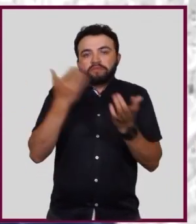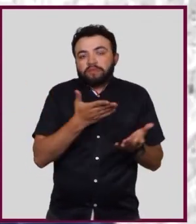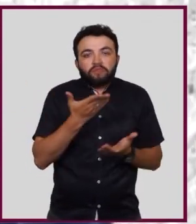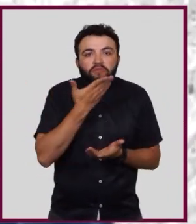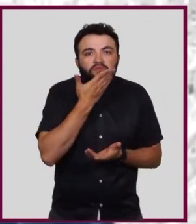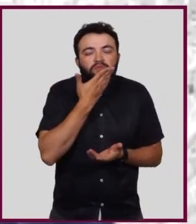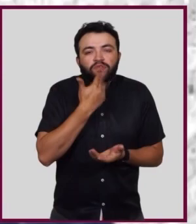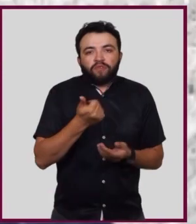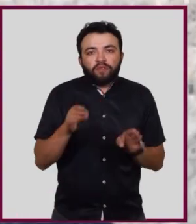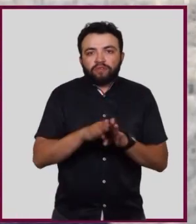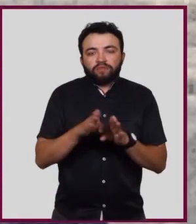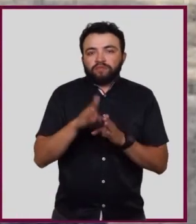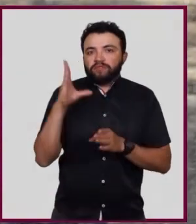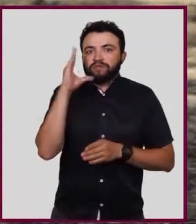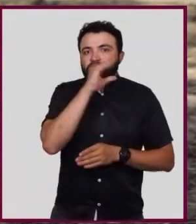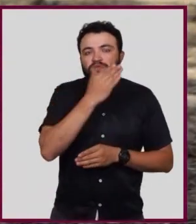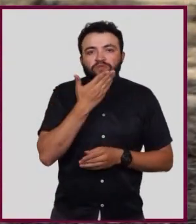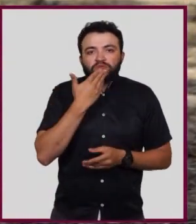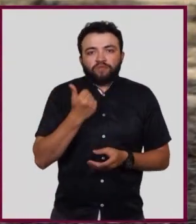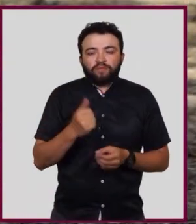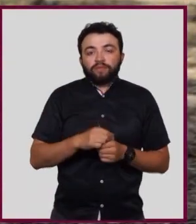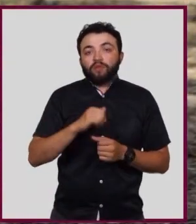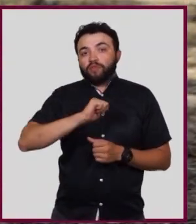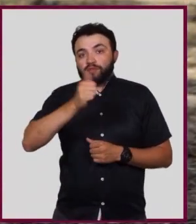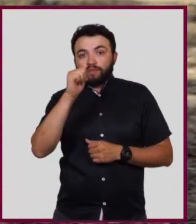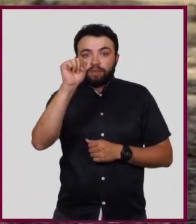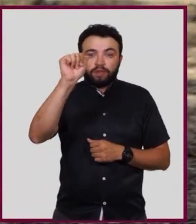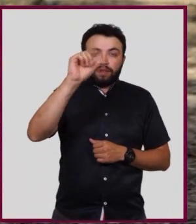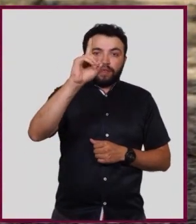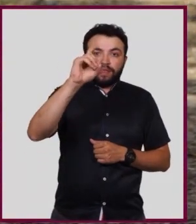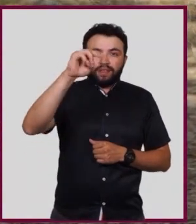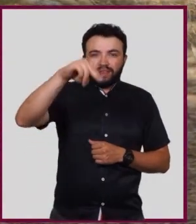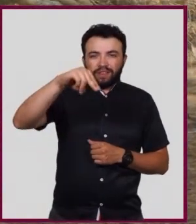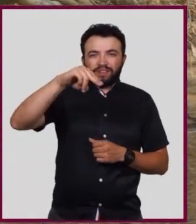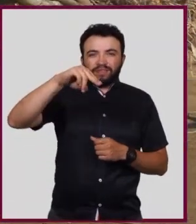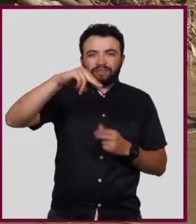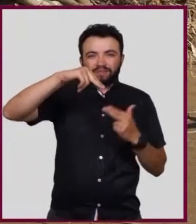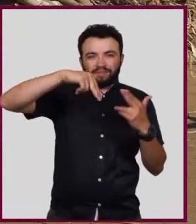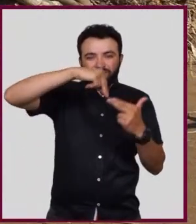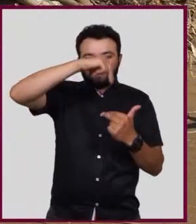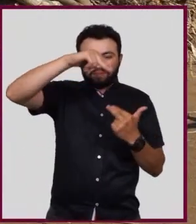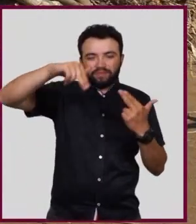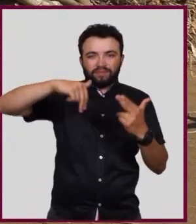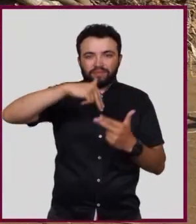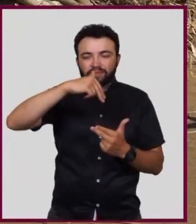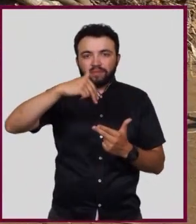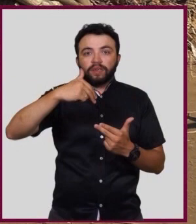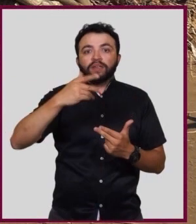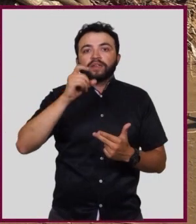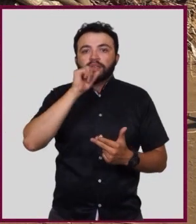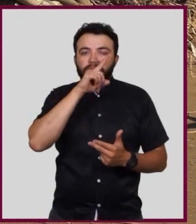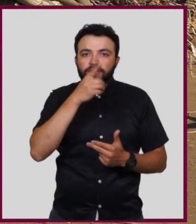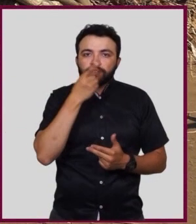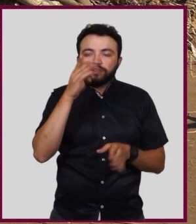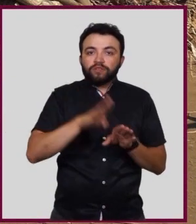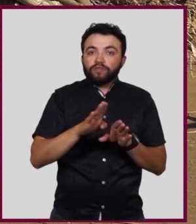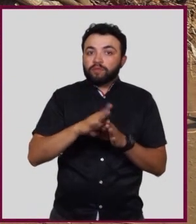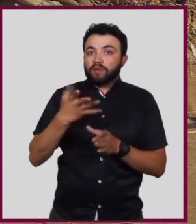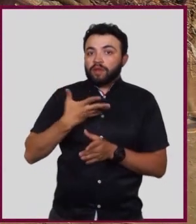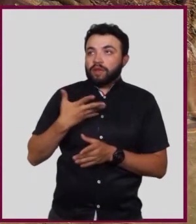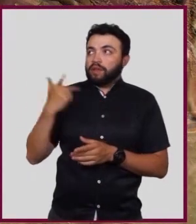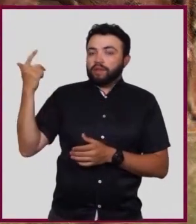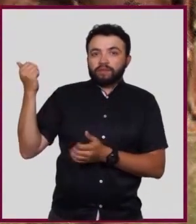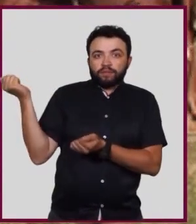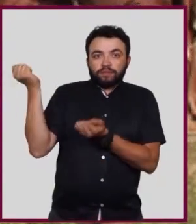artefactos africanos. Y el ADN, pues también va a decir si personas del continente africano llegaron aquí